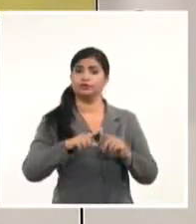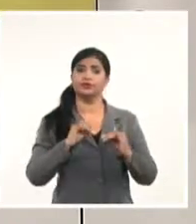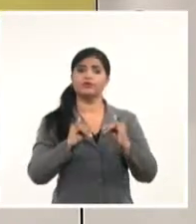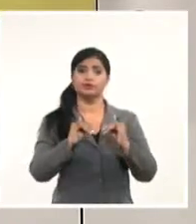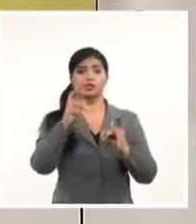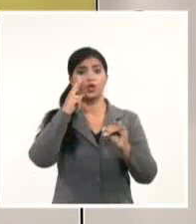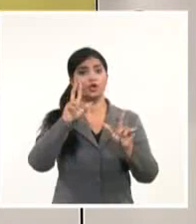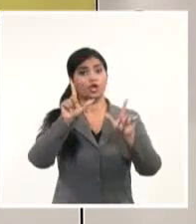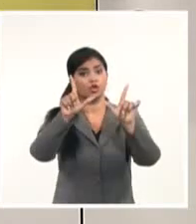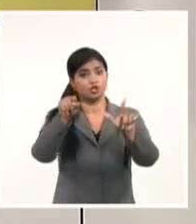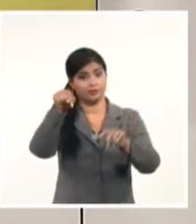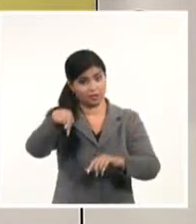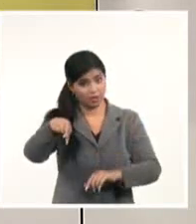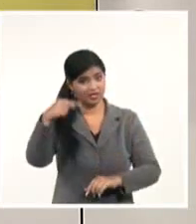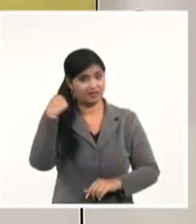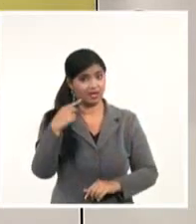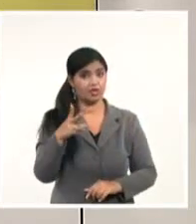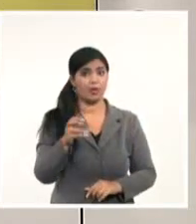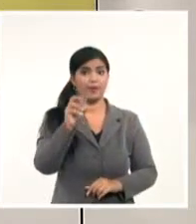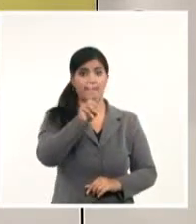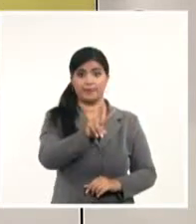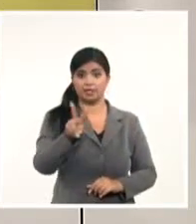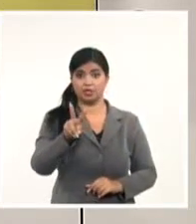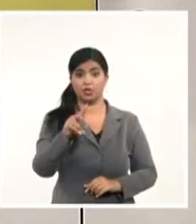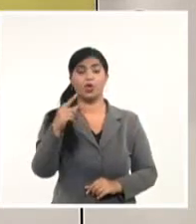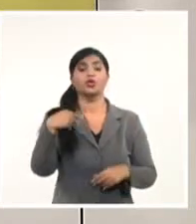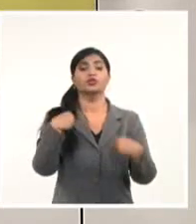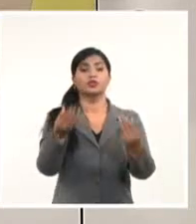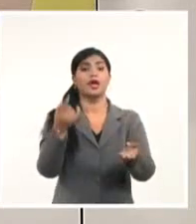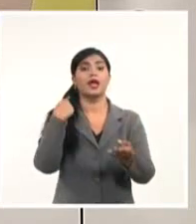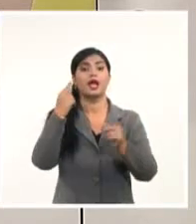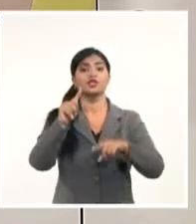del 2022 que se entregarán el año próximo en la